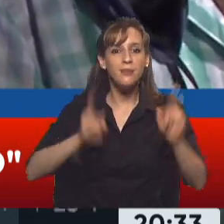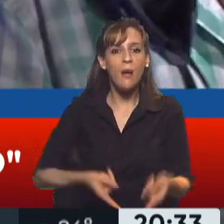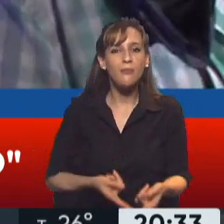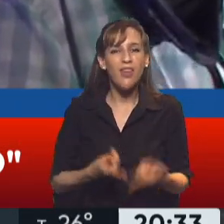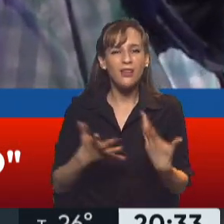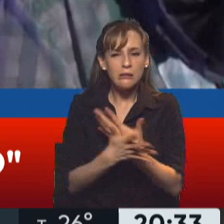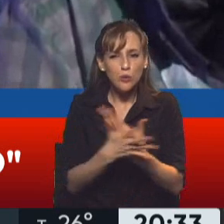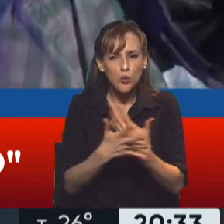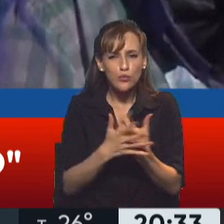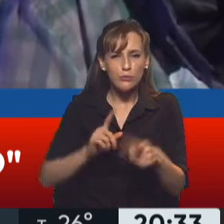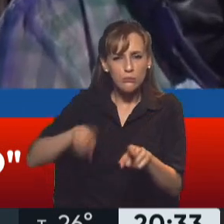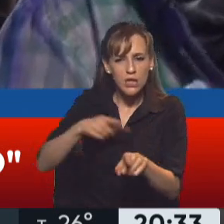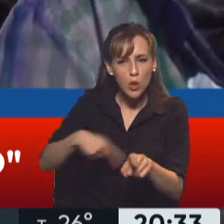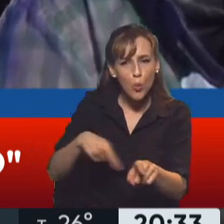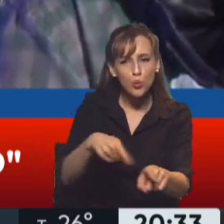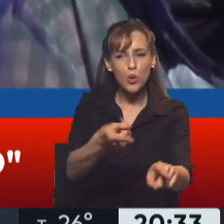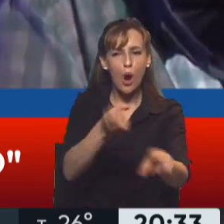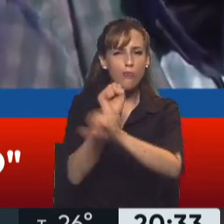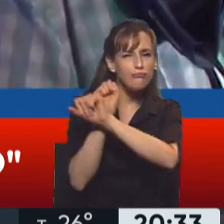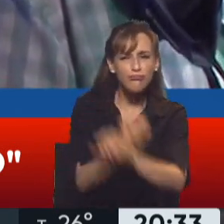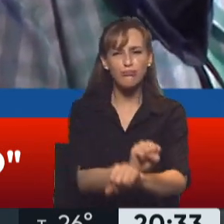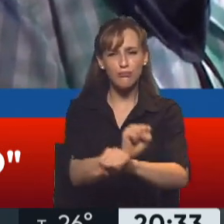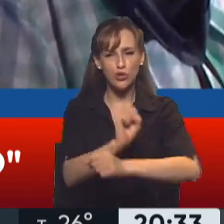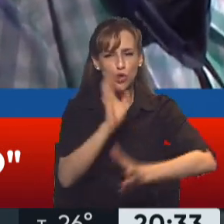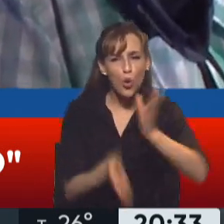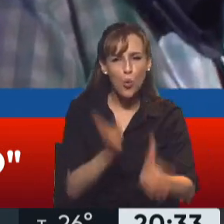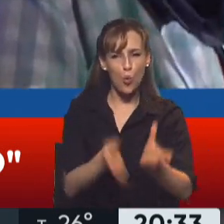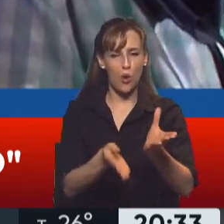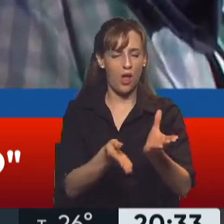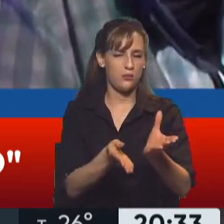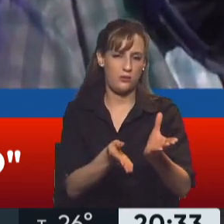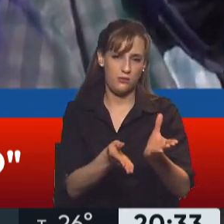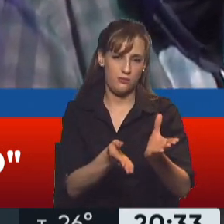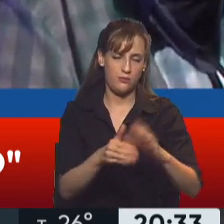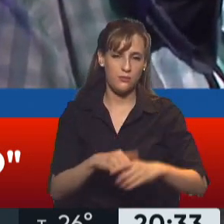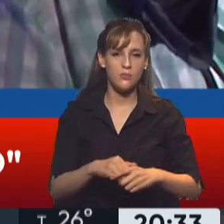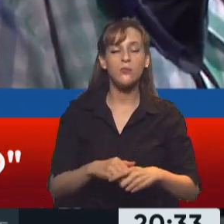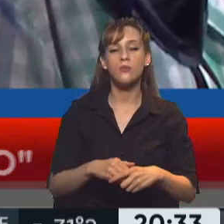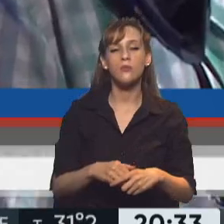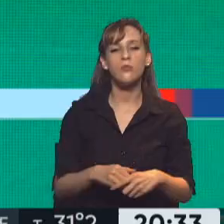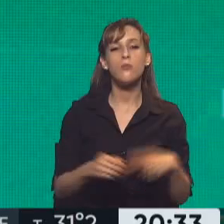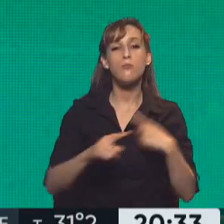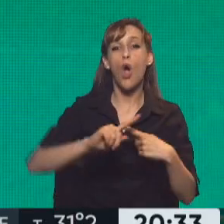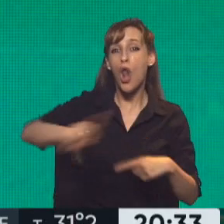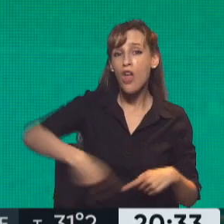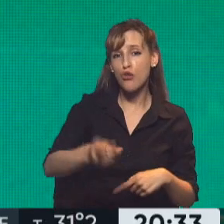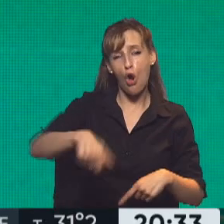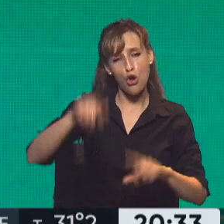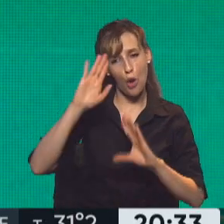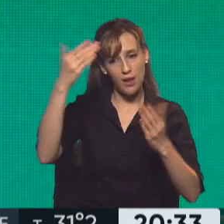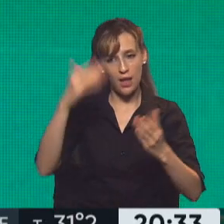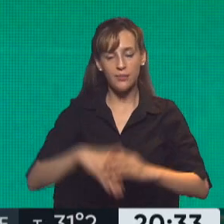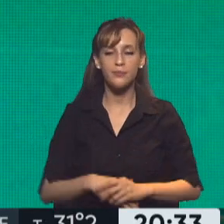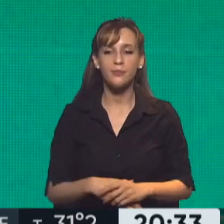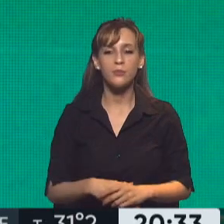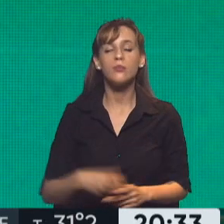la persecución, la prisión, las cárceles, las torturas. Por todo eso estamos aquí. Muy bien, el